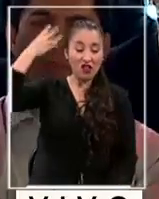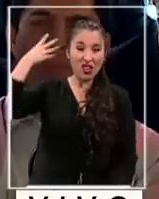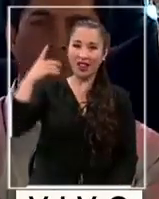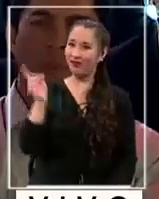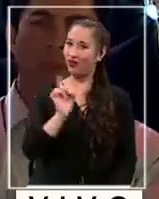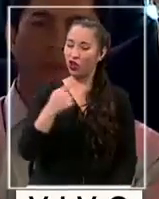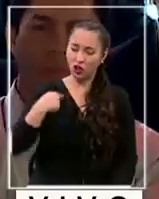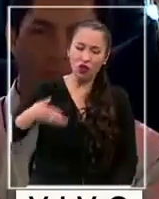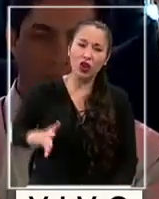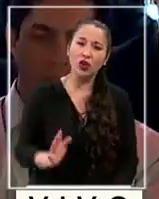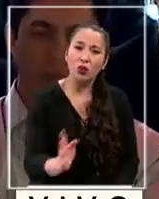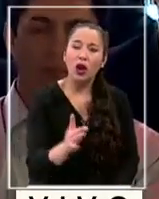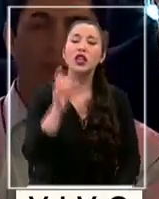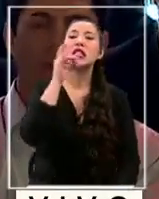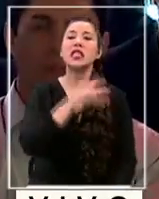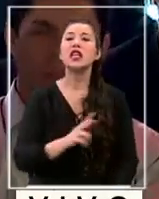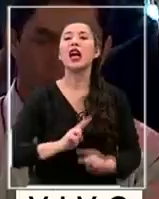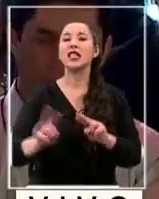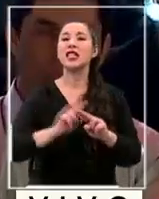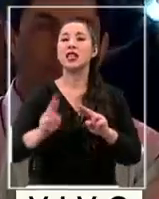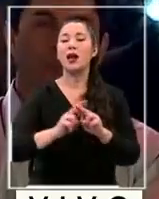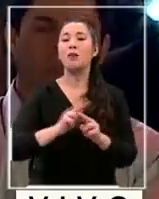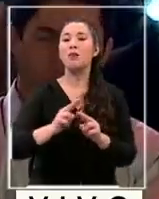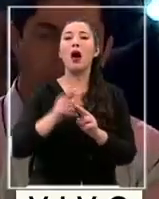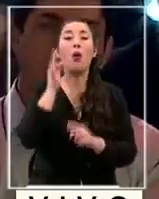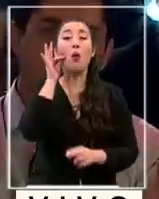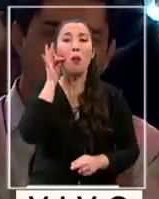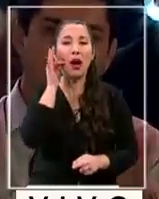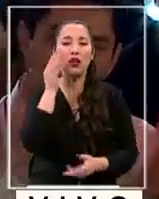humano y solidario.